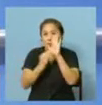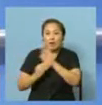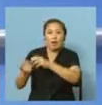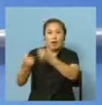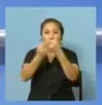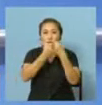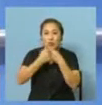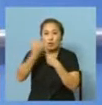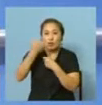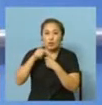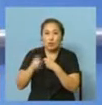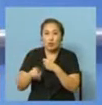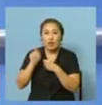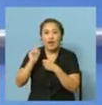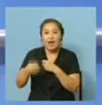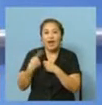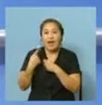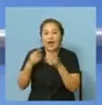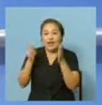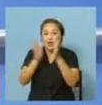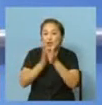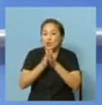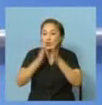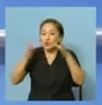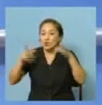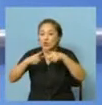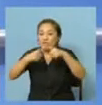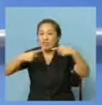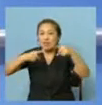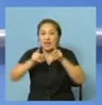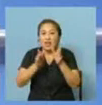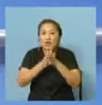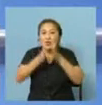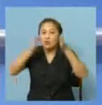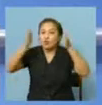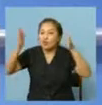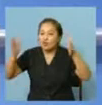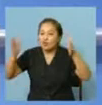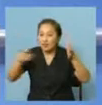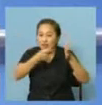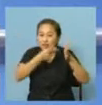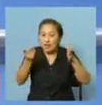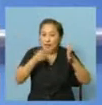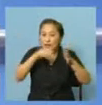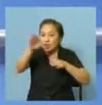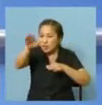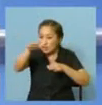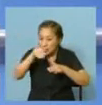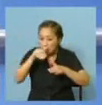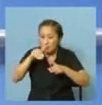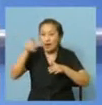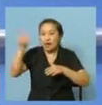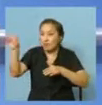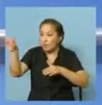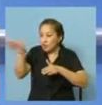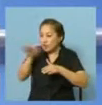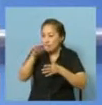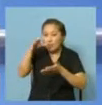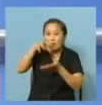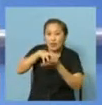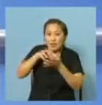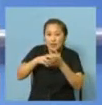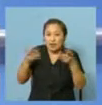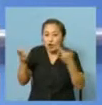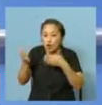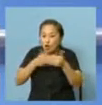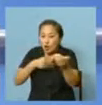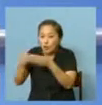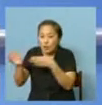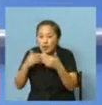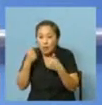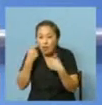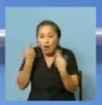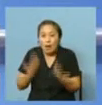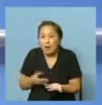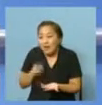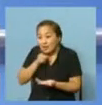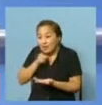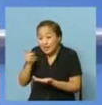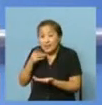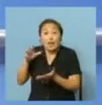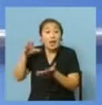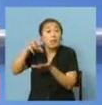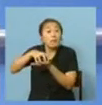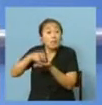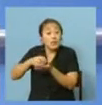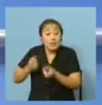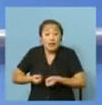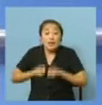en el instancia conciliatoria que hacemos nosotros citamos al consumidor citamos a la empresa para ver que la empresa un